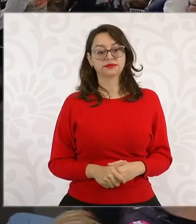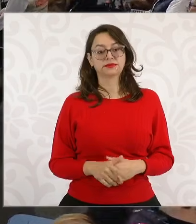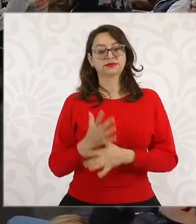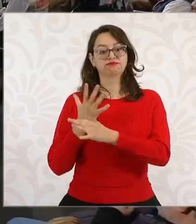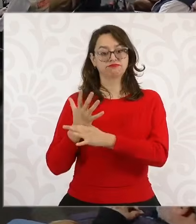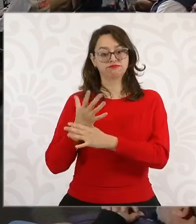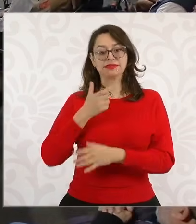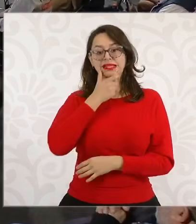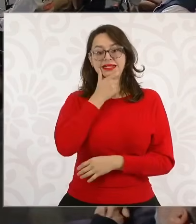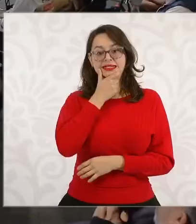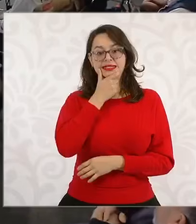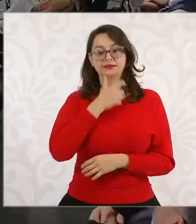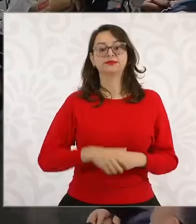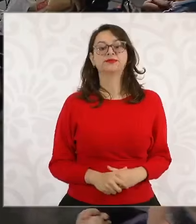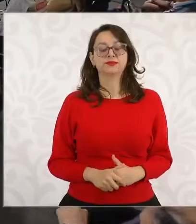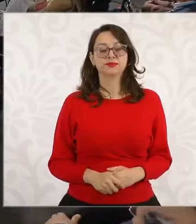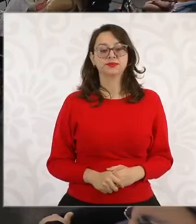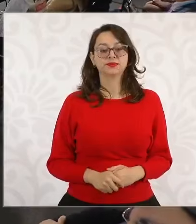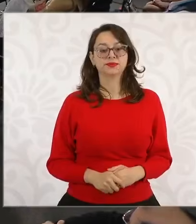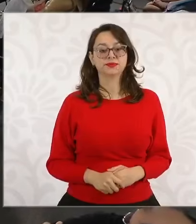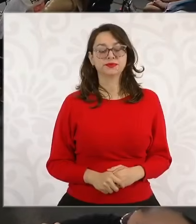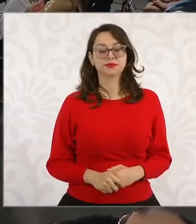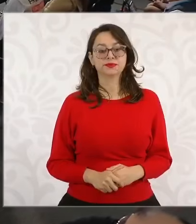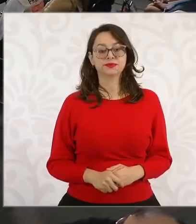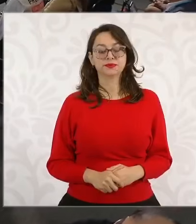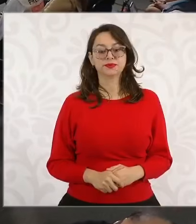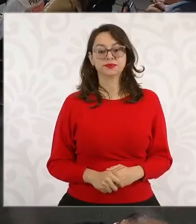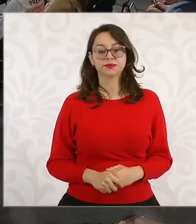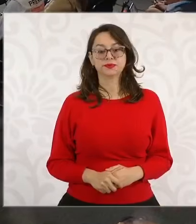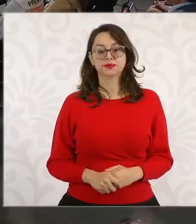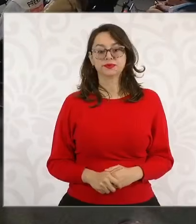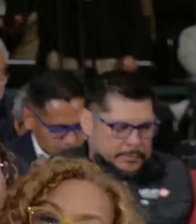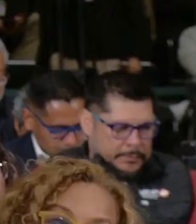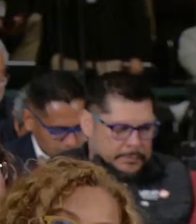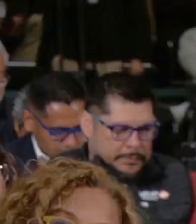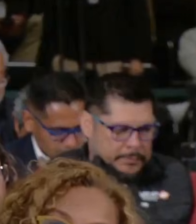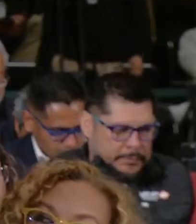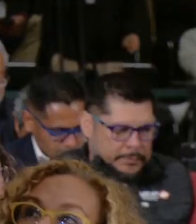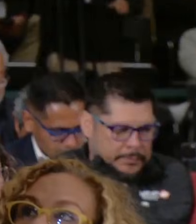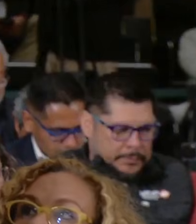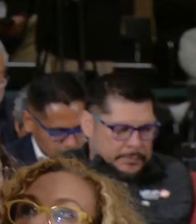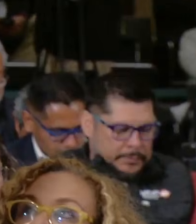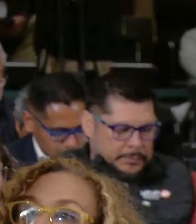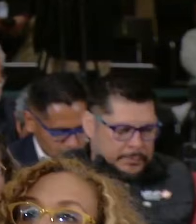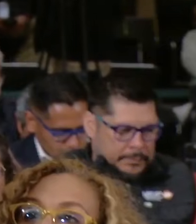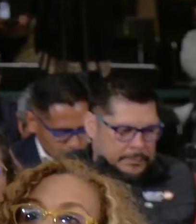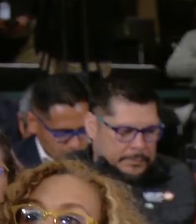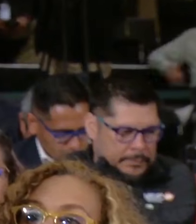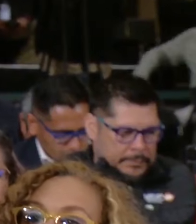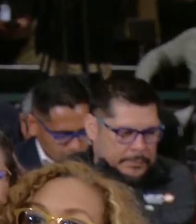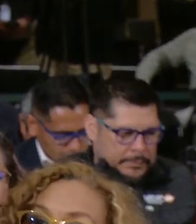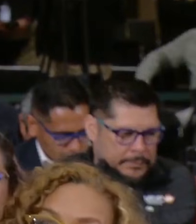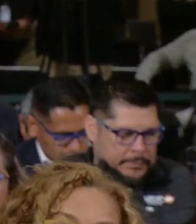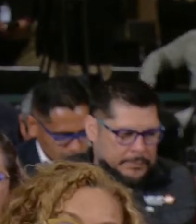Is it respectful, though, you and President Trump clearly have a good personal relationship, but is it respectful, though,